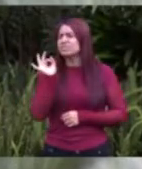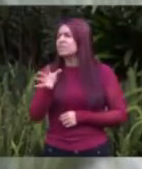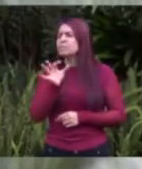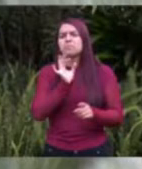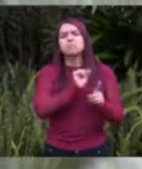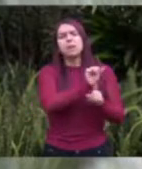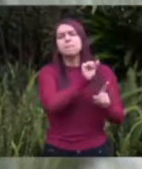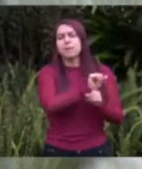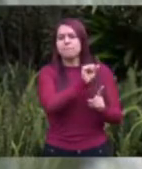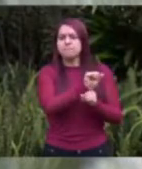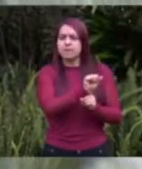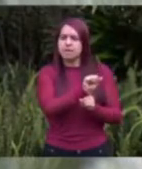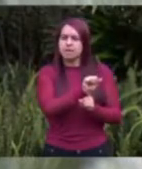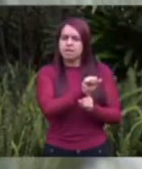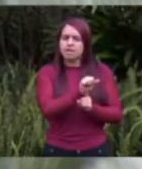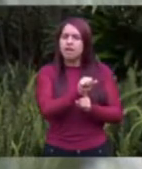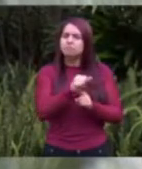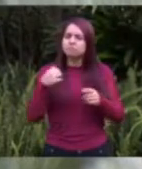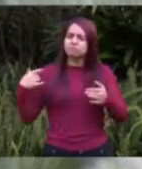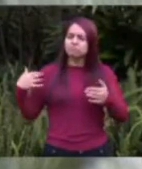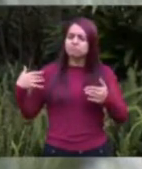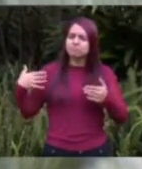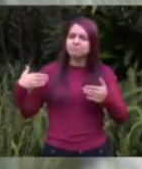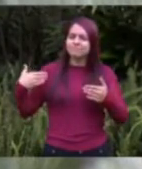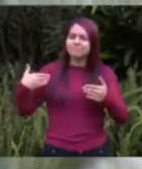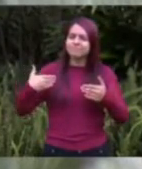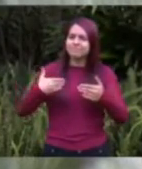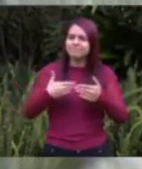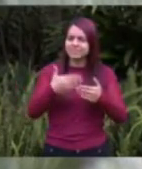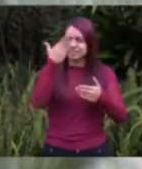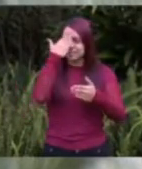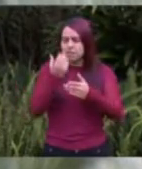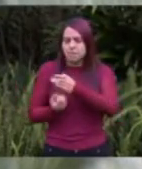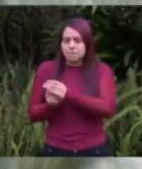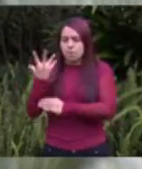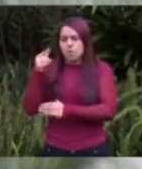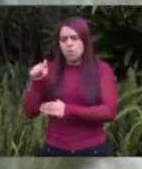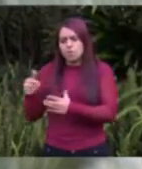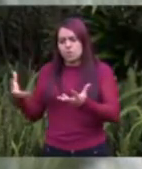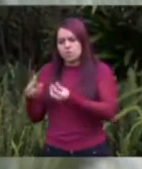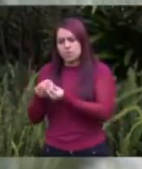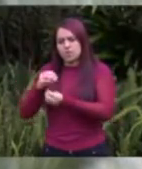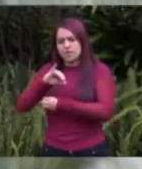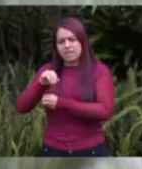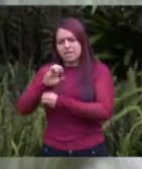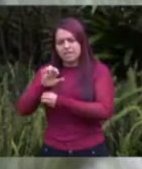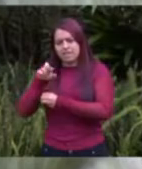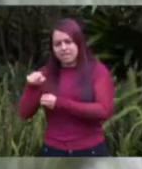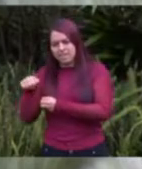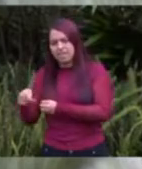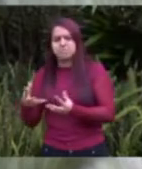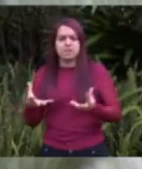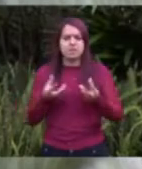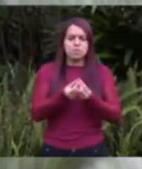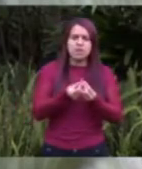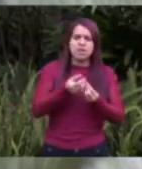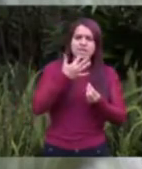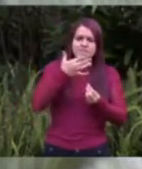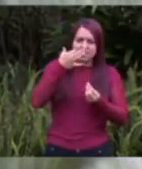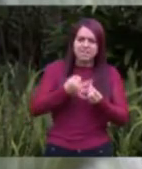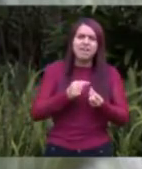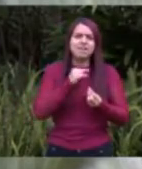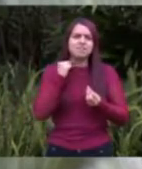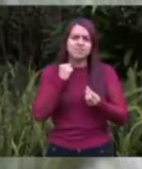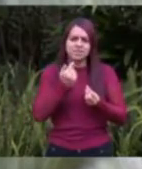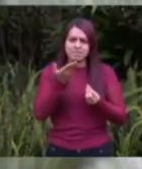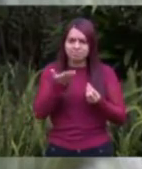a partir de toda esta institucionalidad creada con la JEP, con la Comisión de la Verdad, el padre Pacho